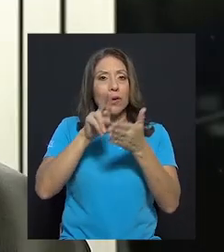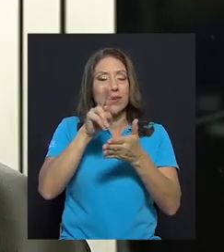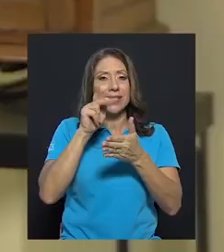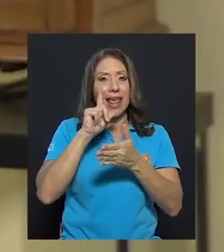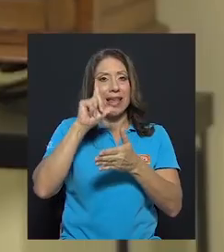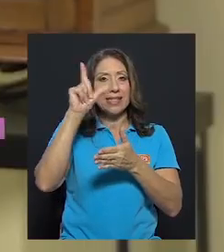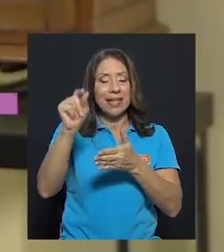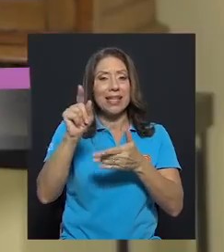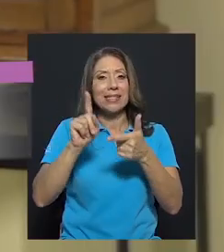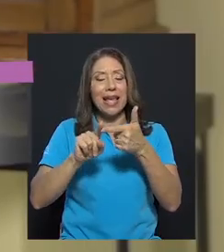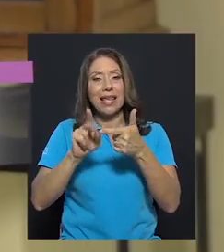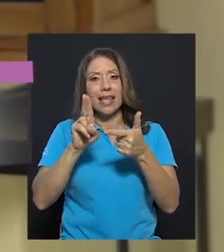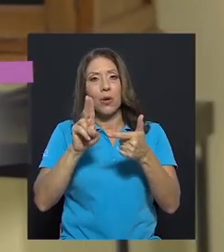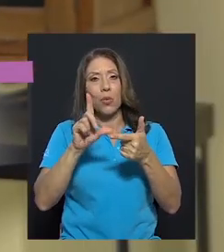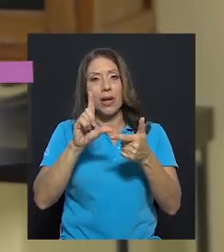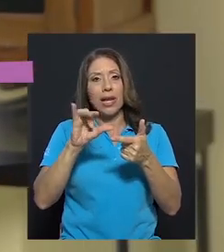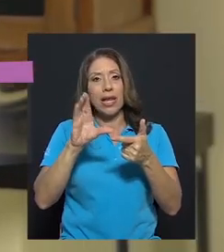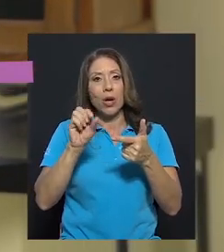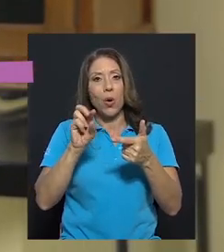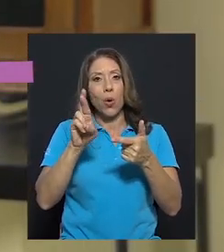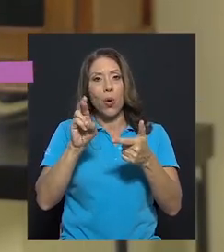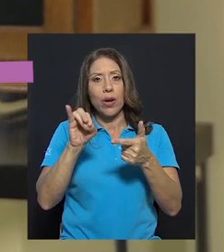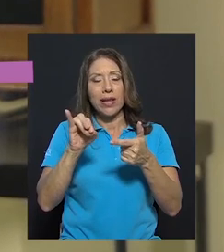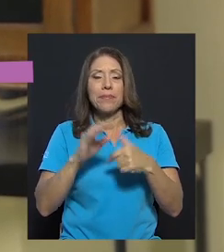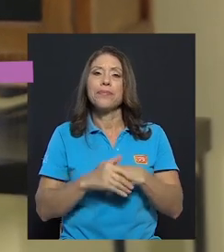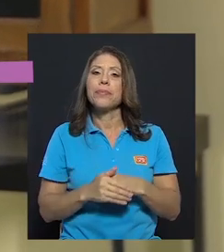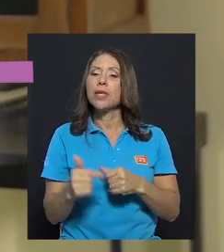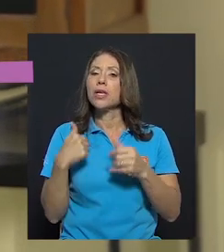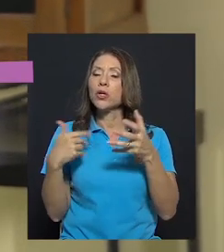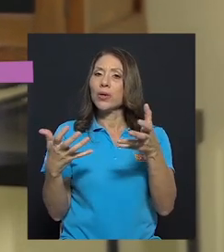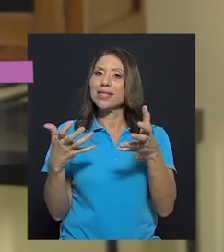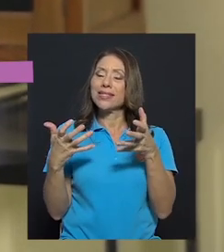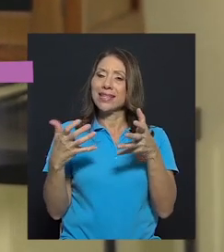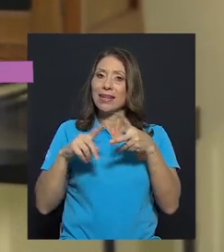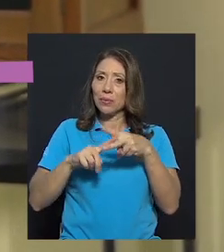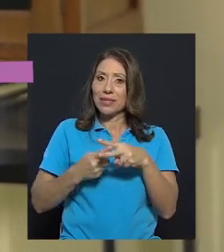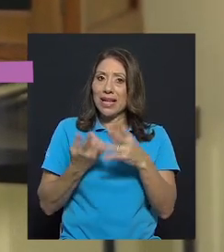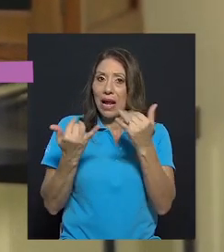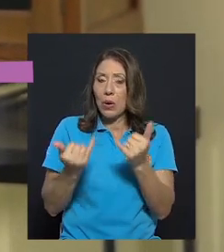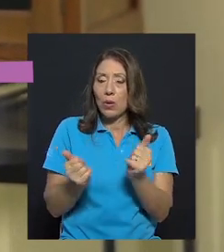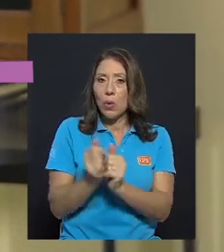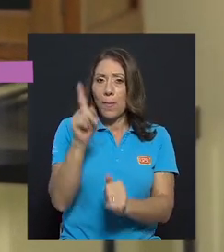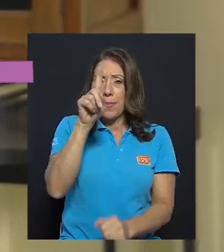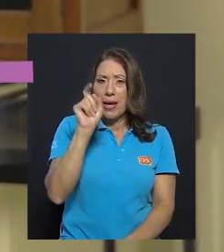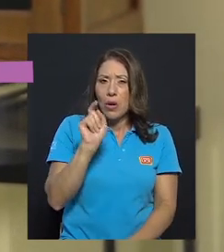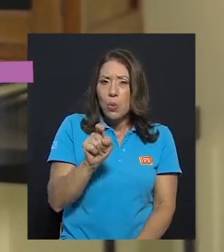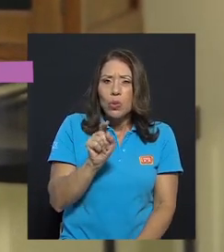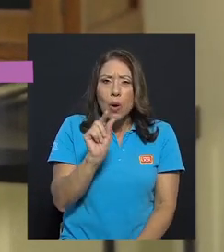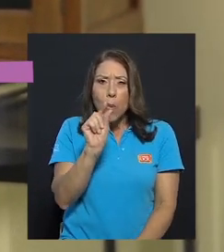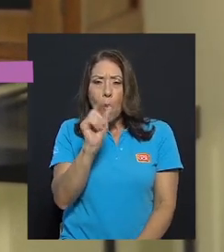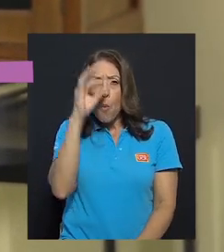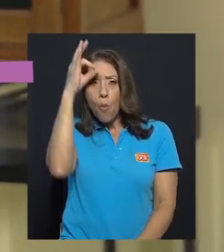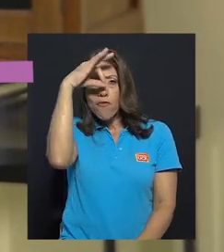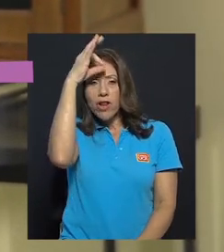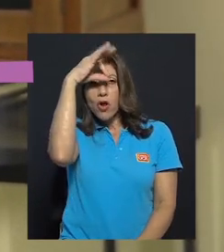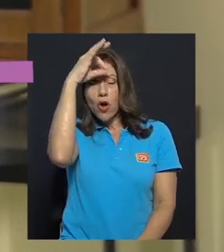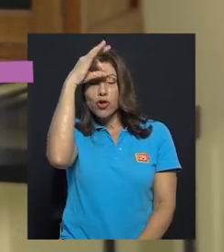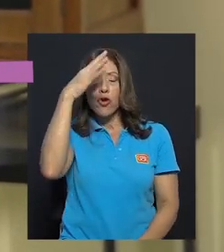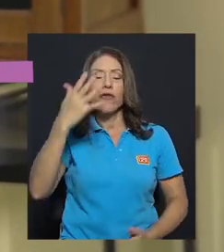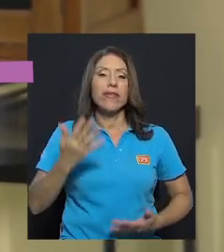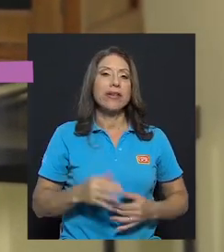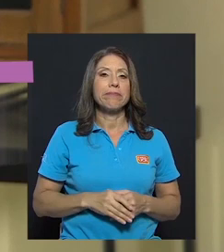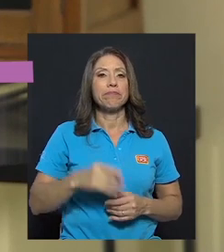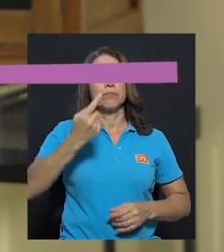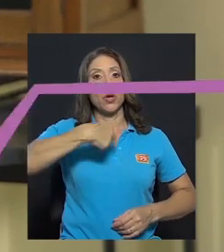ULICORI. Andy, yo quisiera comenzar este bloque con una pregunta tal vez un poco filosófica, ¿verdad? Y es